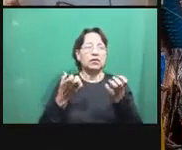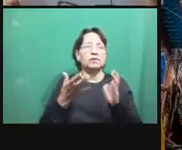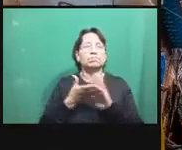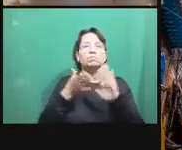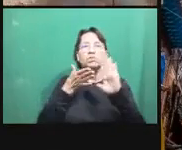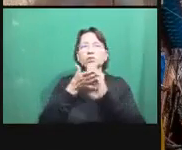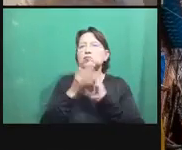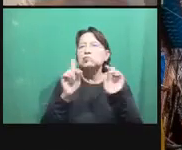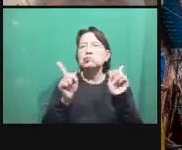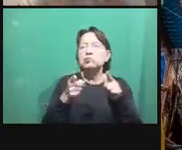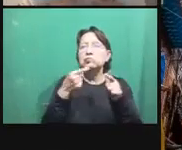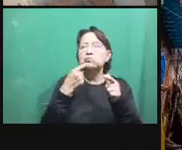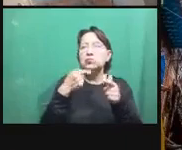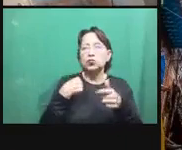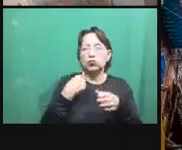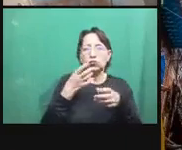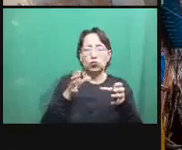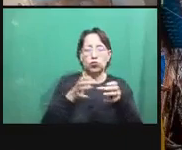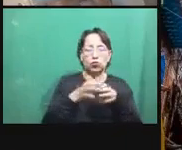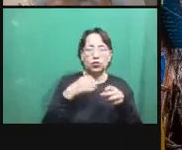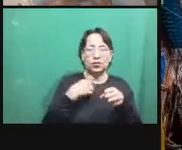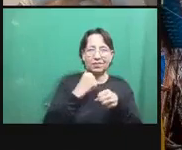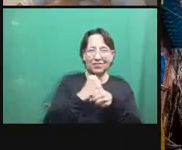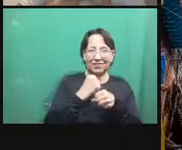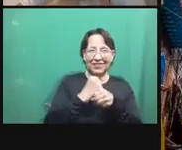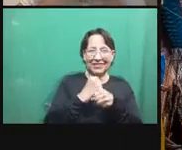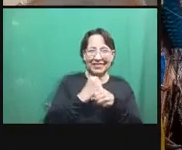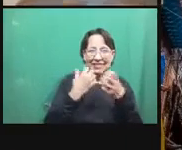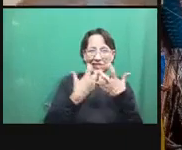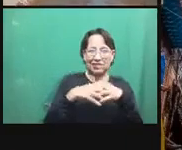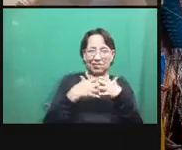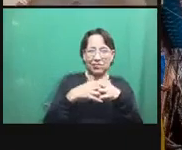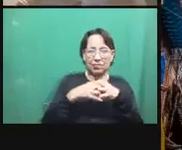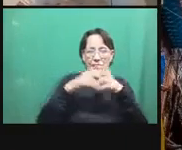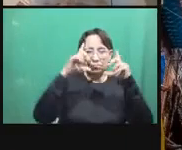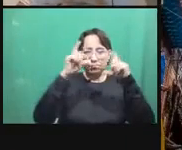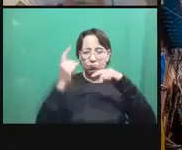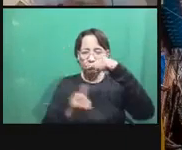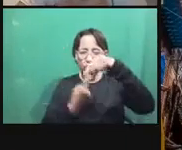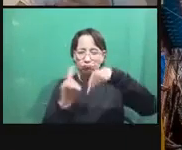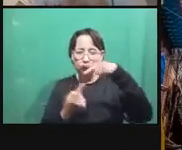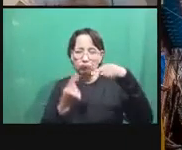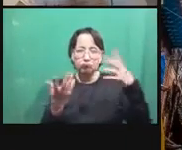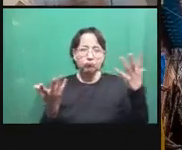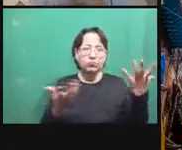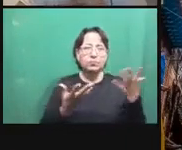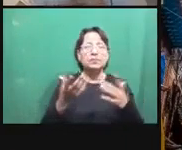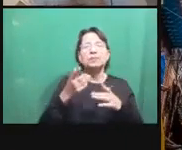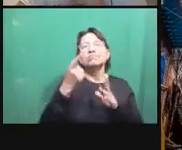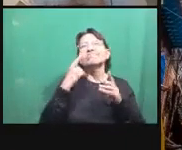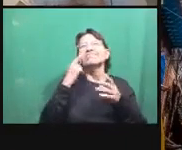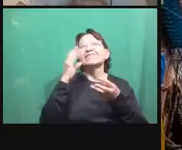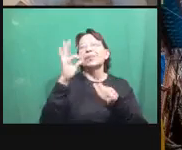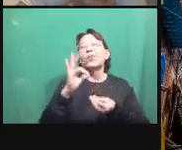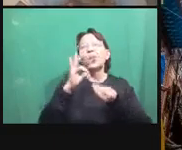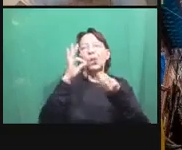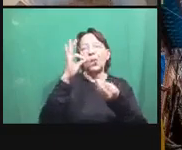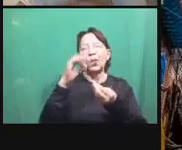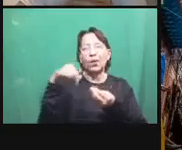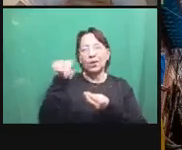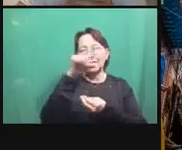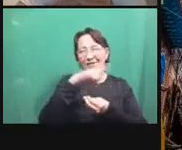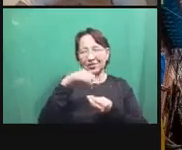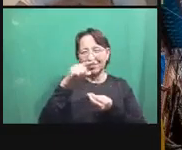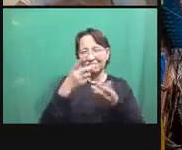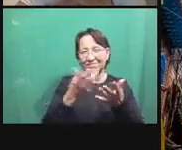poquito nuestro trabajo como empresa turística, tratando de crear algún modelo de turismo sostenible, donde